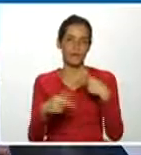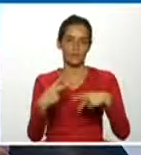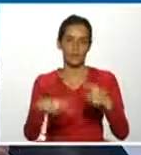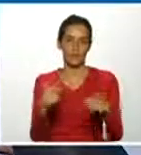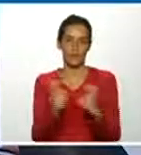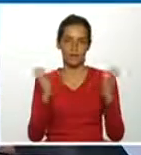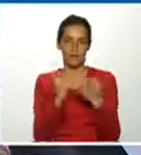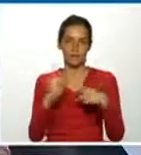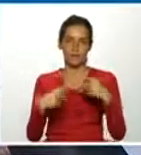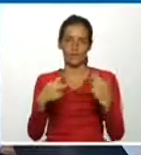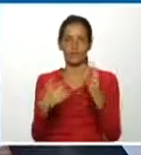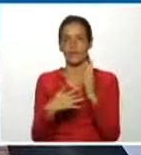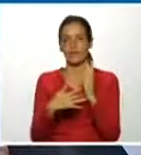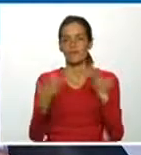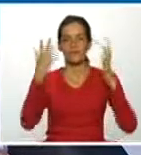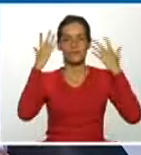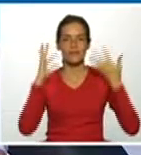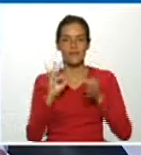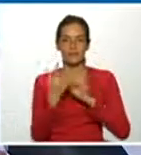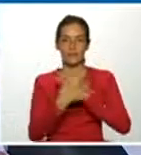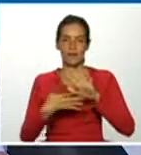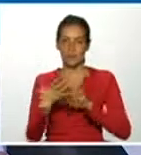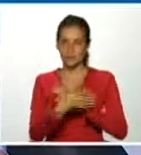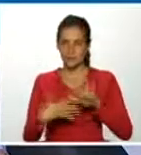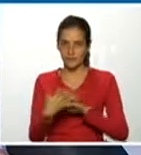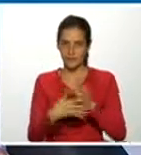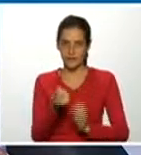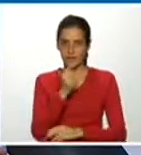parte de todo el equipo de producción, el equipo técnico, Sandra Velázquez como intérprete